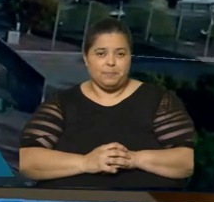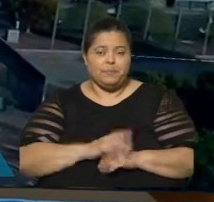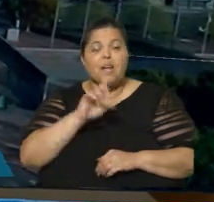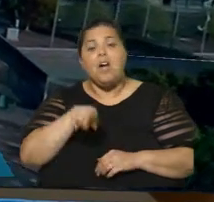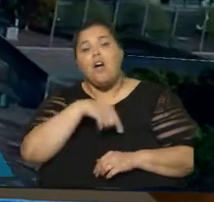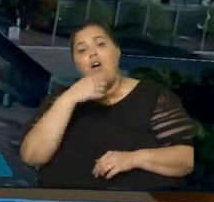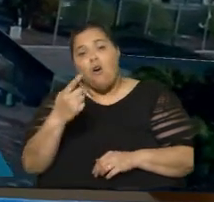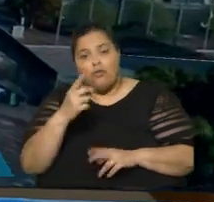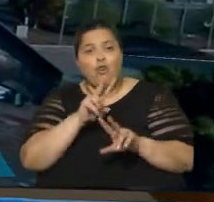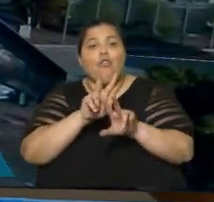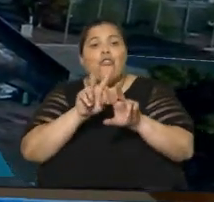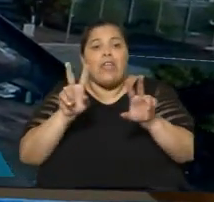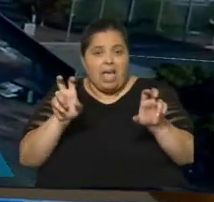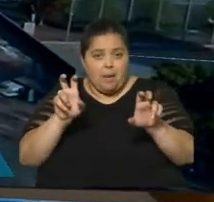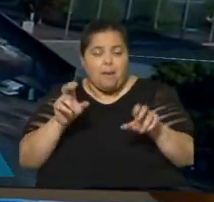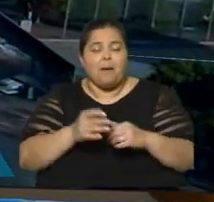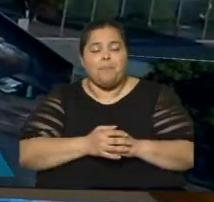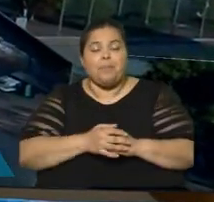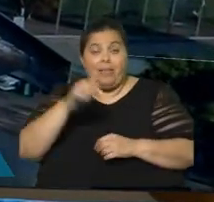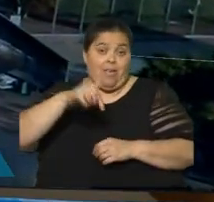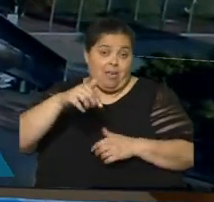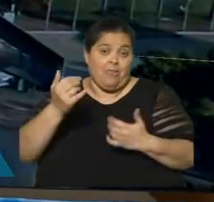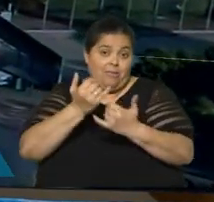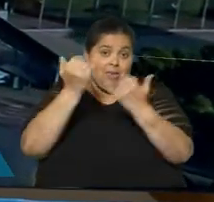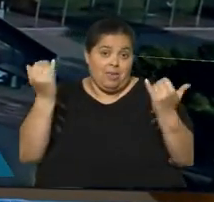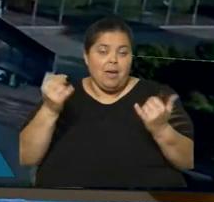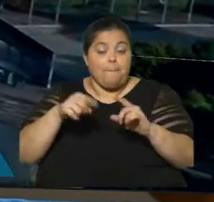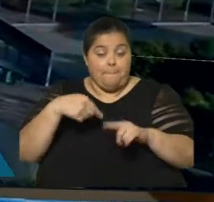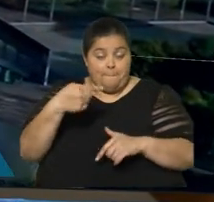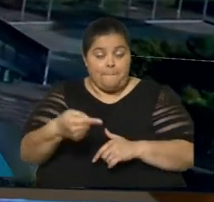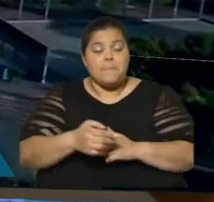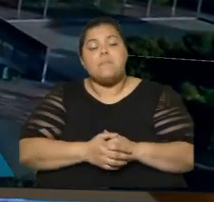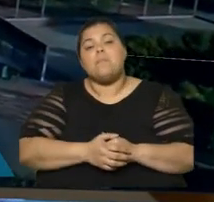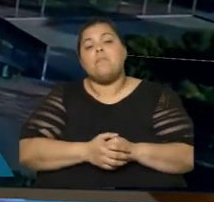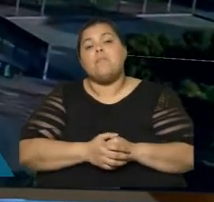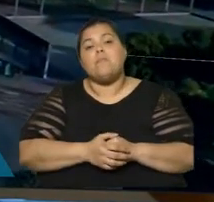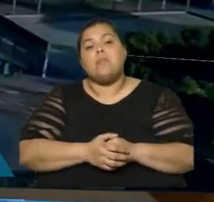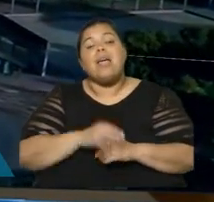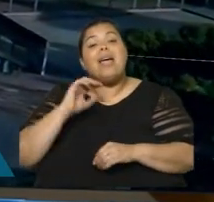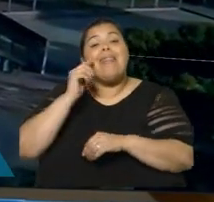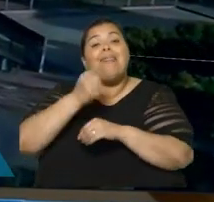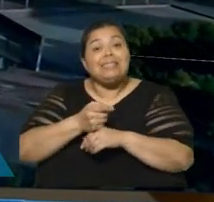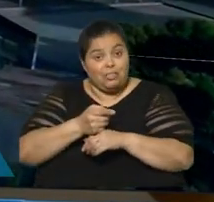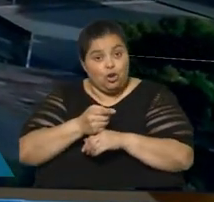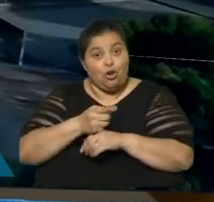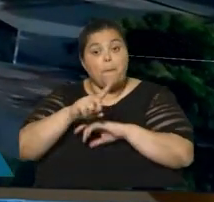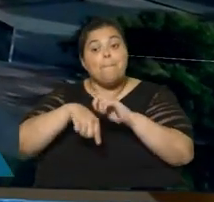Otro de los temas que fue del día o que es del día es este que viene ahora y es la decisión de que el